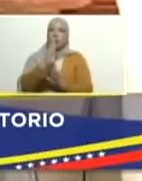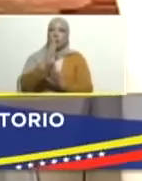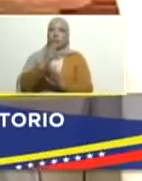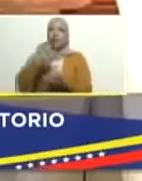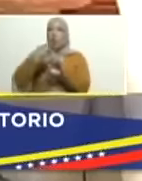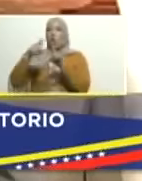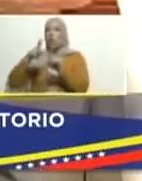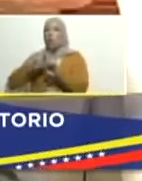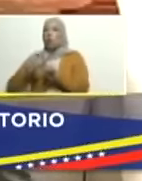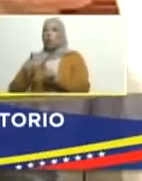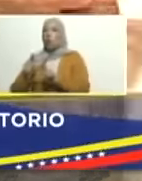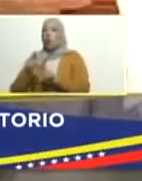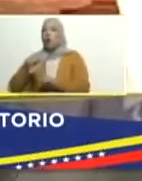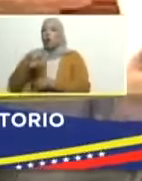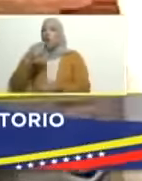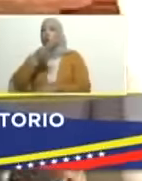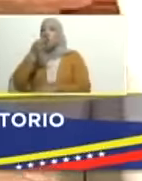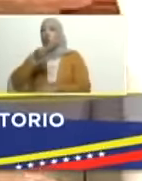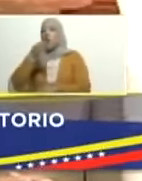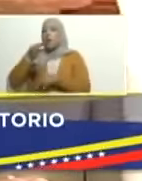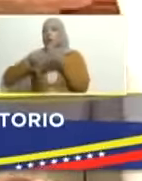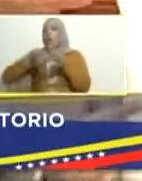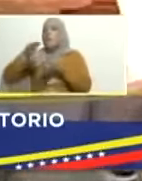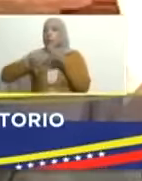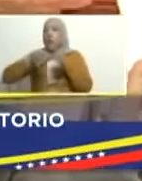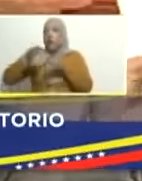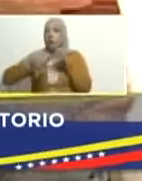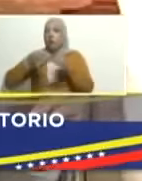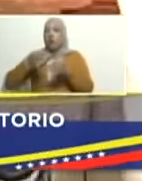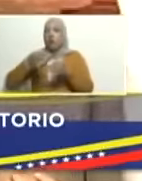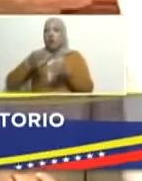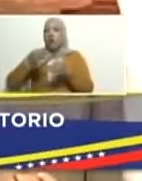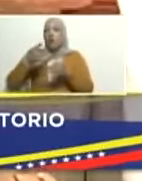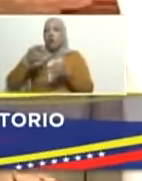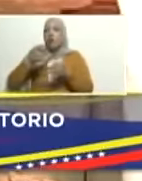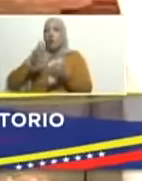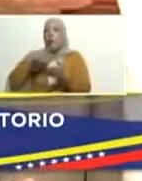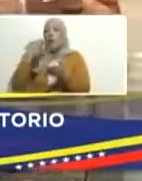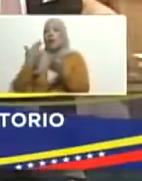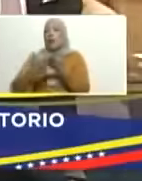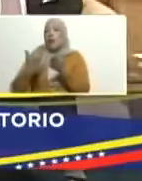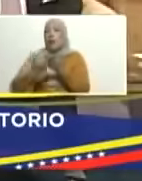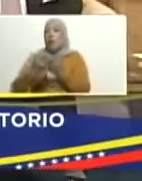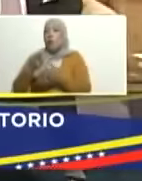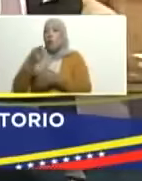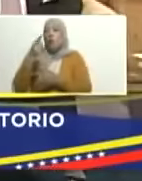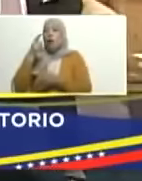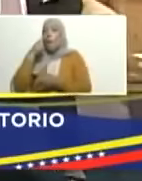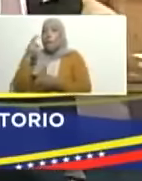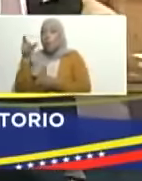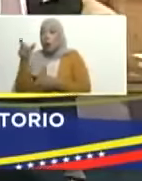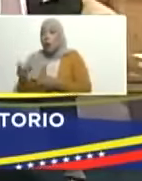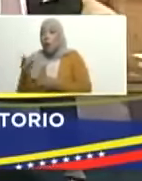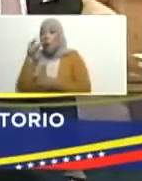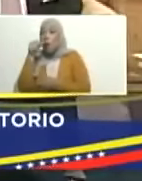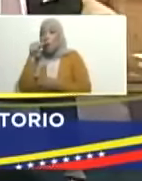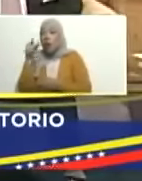otro esquema. Yo siempre le explico, Jorge Rodríguez ha sido testigo, Delcy,